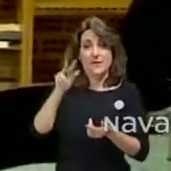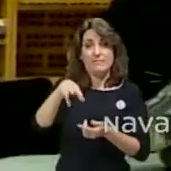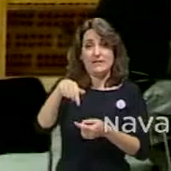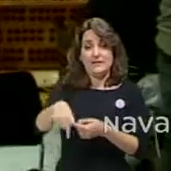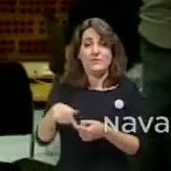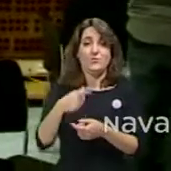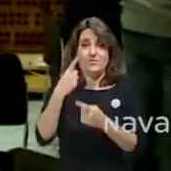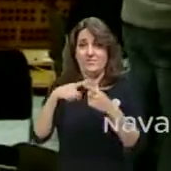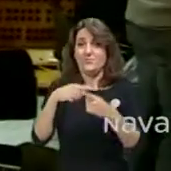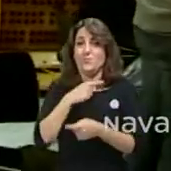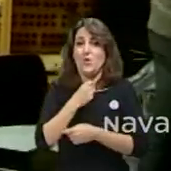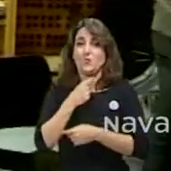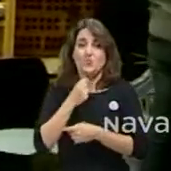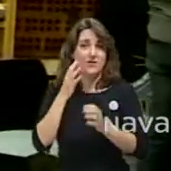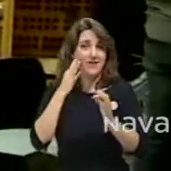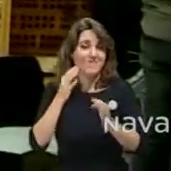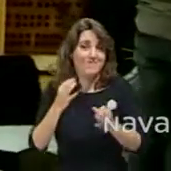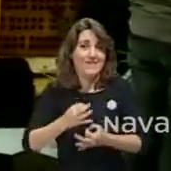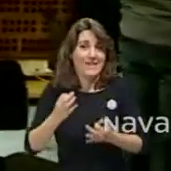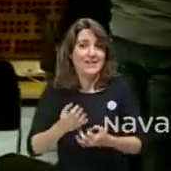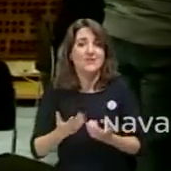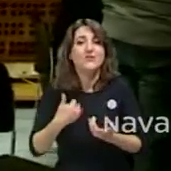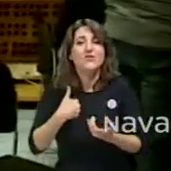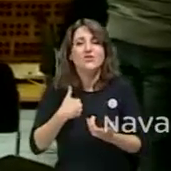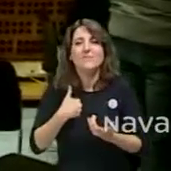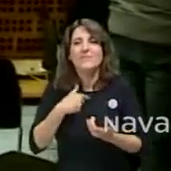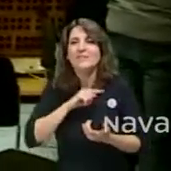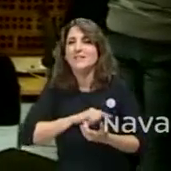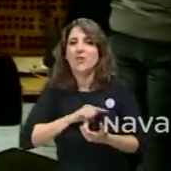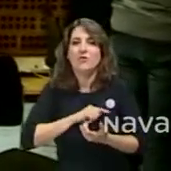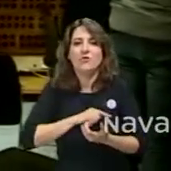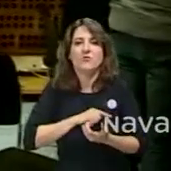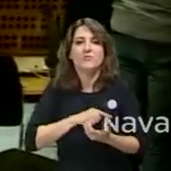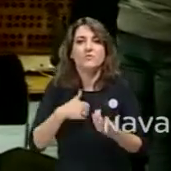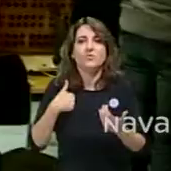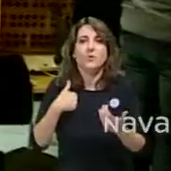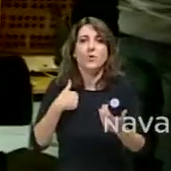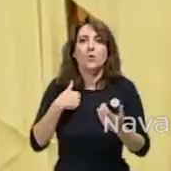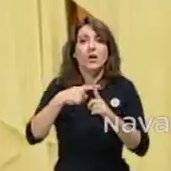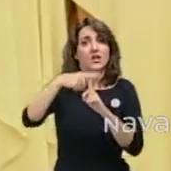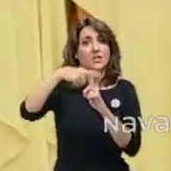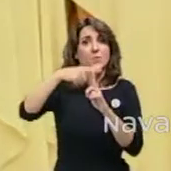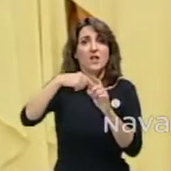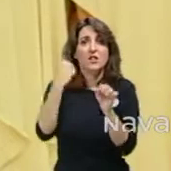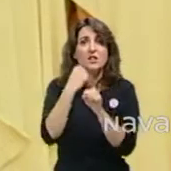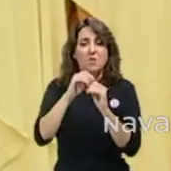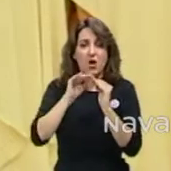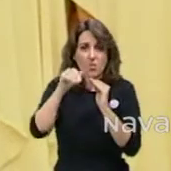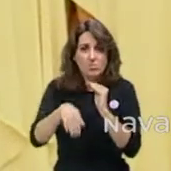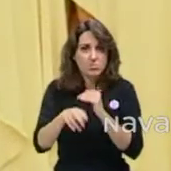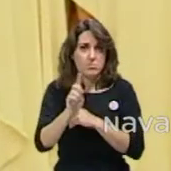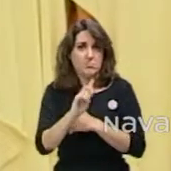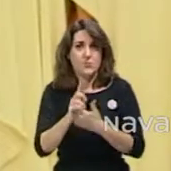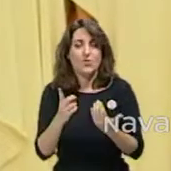gusta y realmente no tengo la impresión de que ha bajado el nivel de trabajo. Lo que sí ha bajado